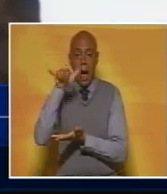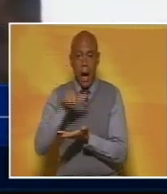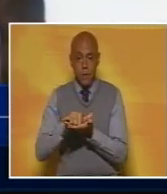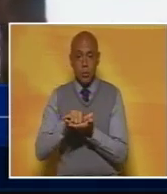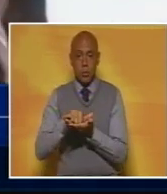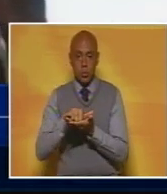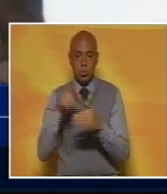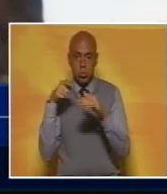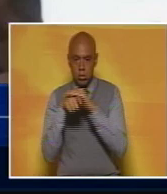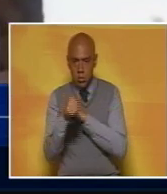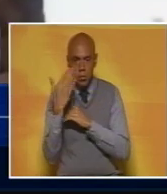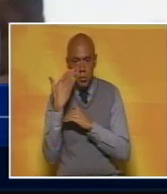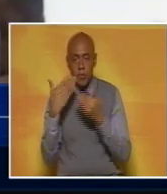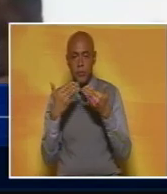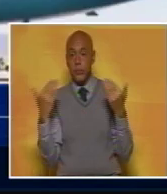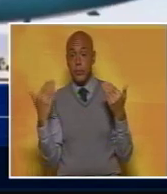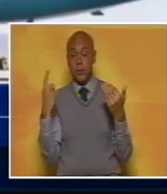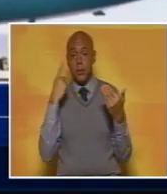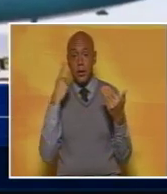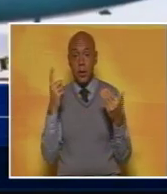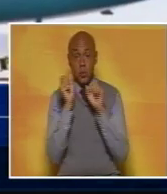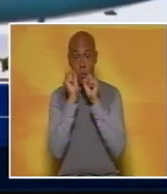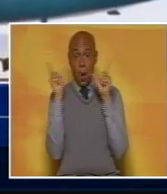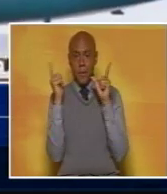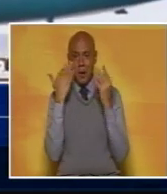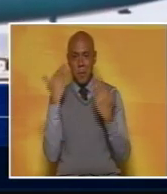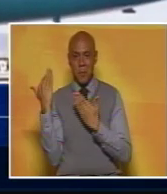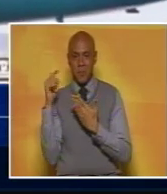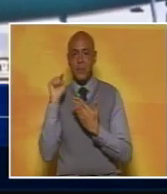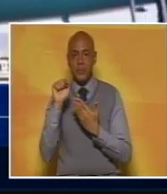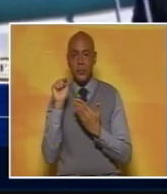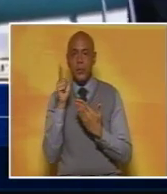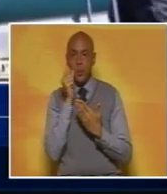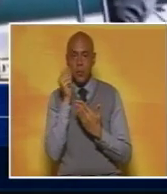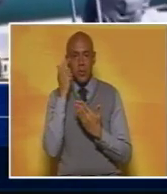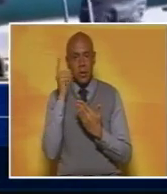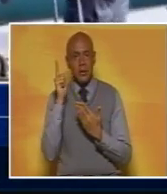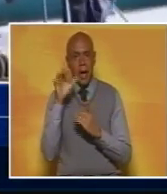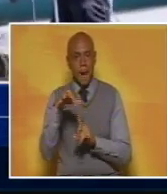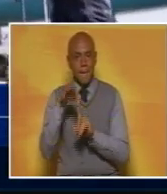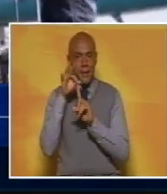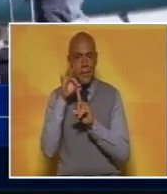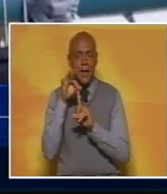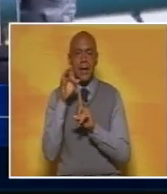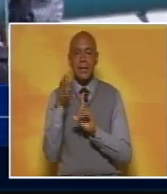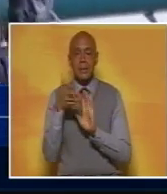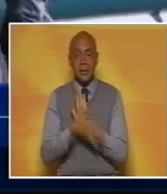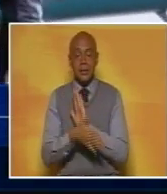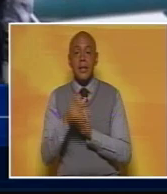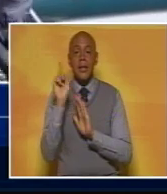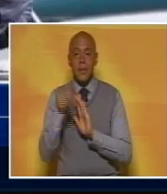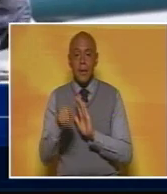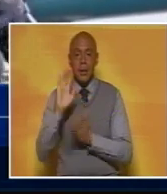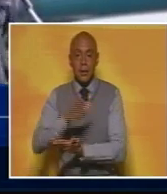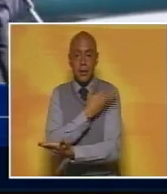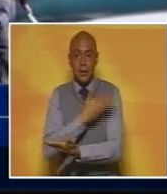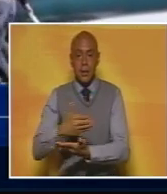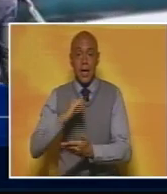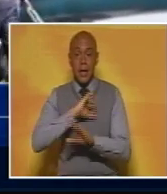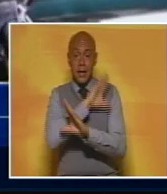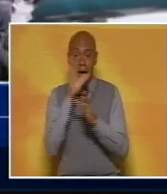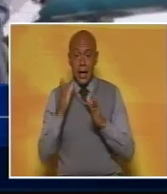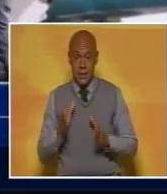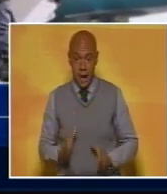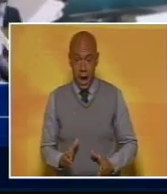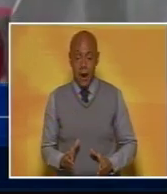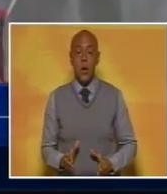la idea y además sorprendió al presentador con unos pasajeros muy especiales. Se trató del coro de músicos cristianos que